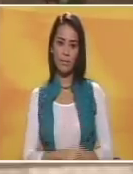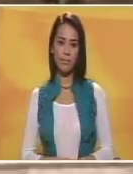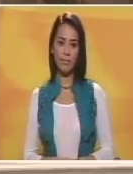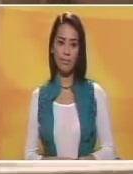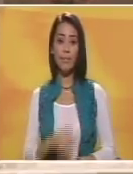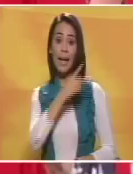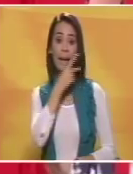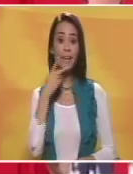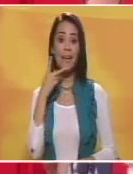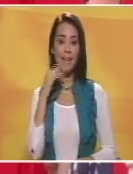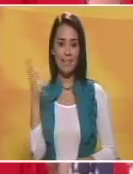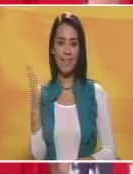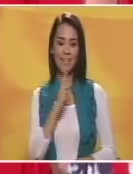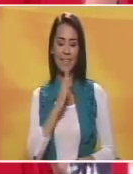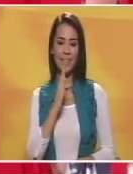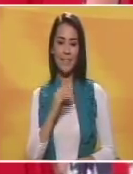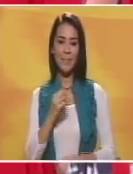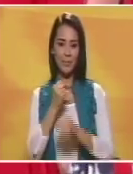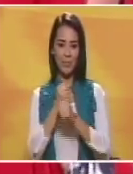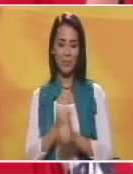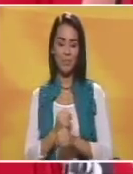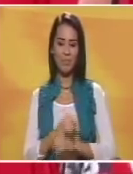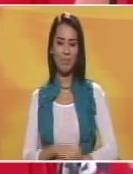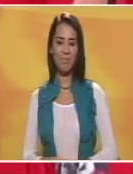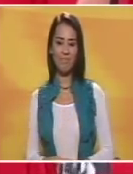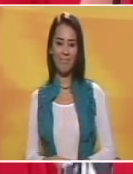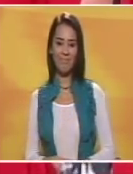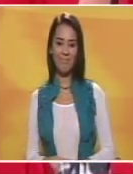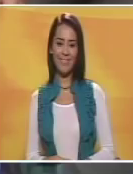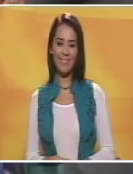nos los cuenta Cariel Cuadro en Estrenos y Estrella. No se aparten.